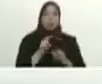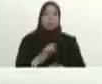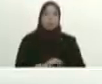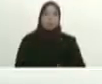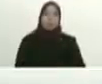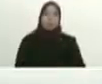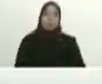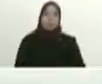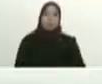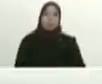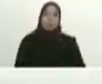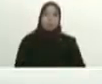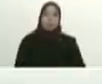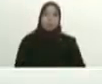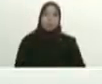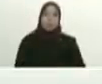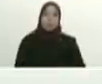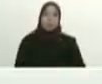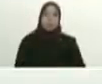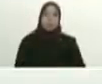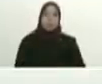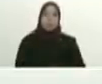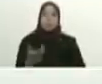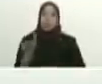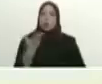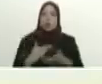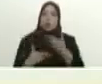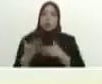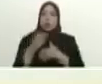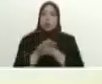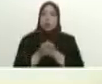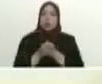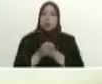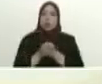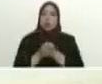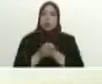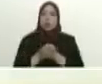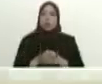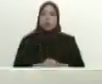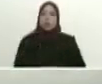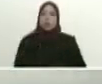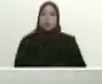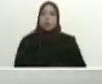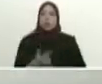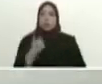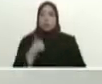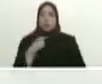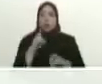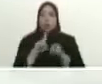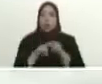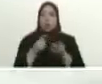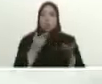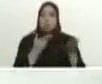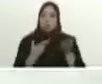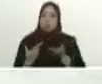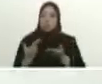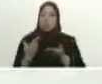muy afectuosa la esposa Yanja Lula da Silva con mi esposa Silvia Flores